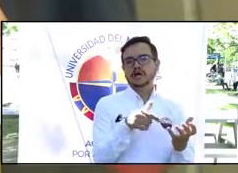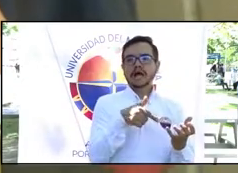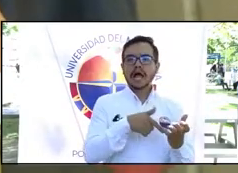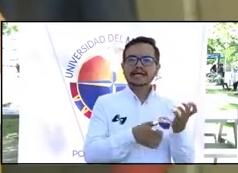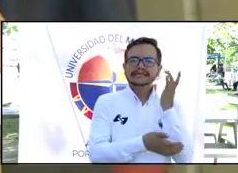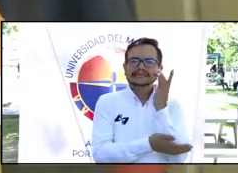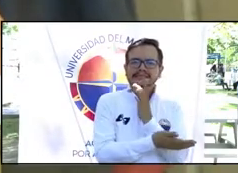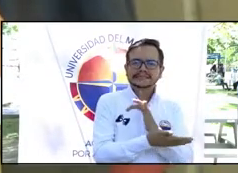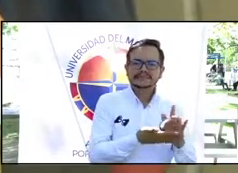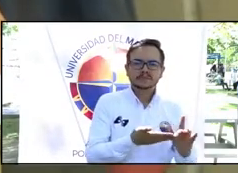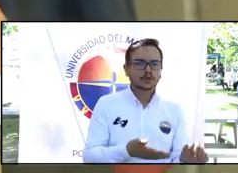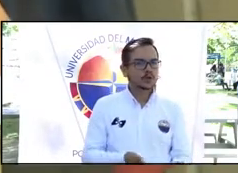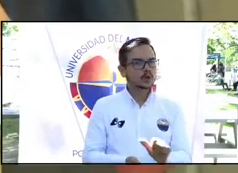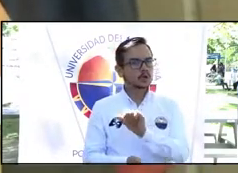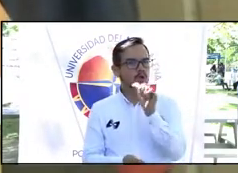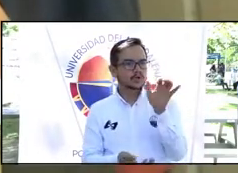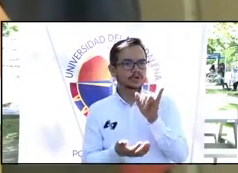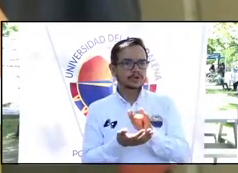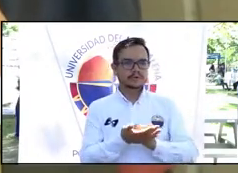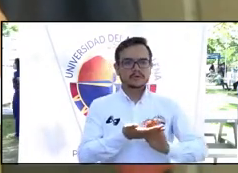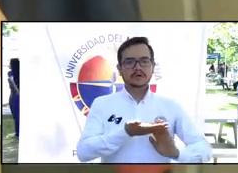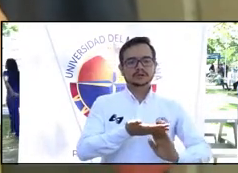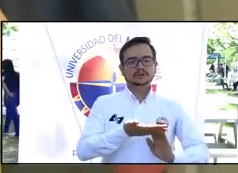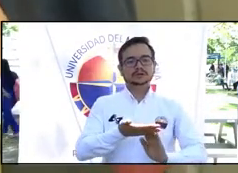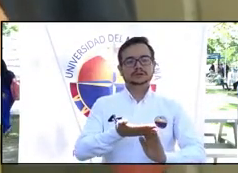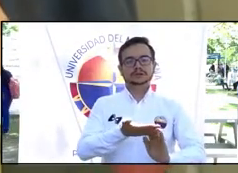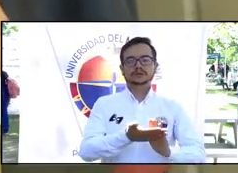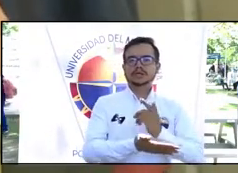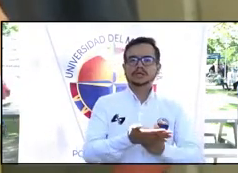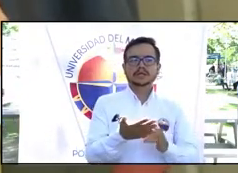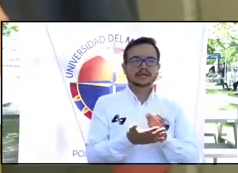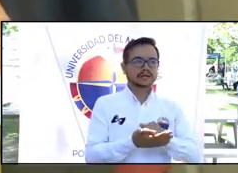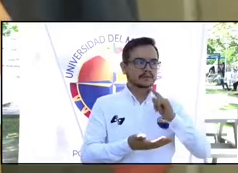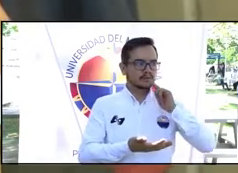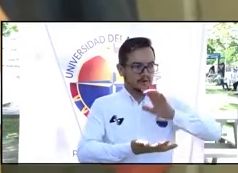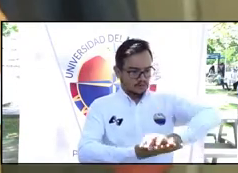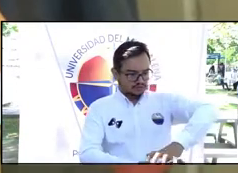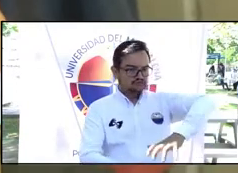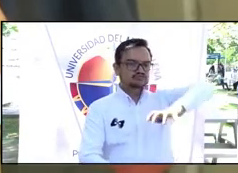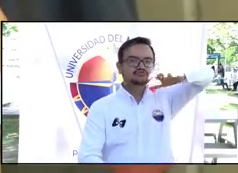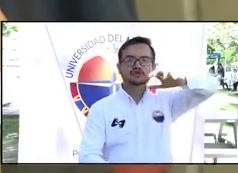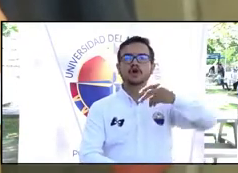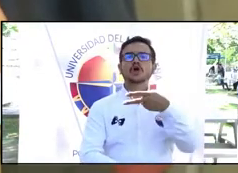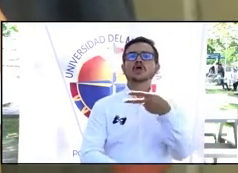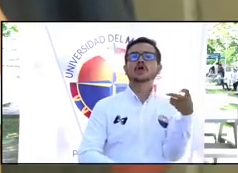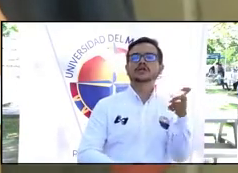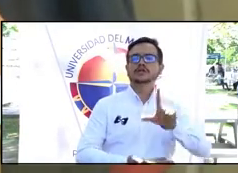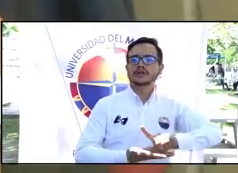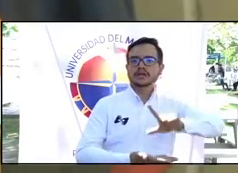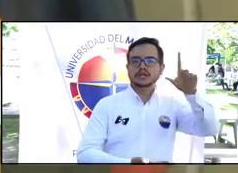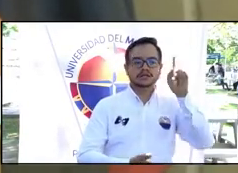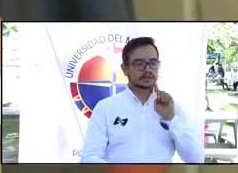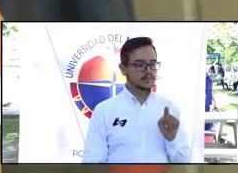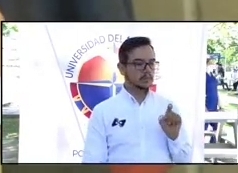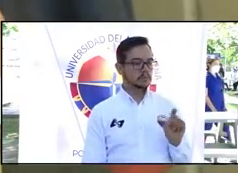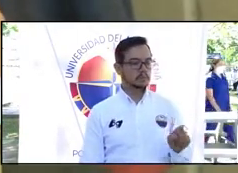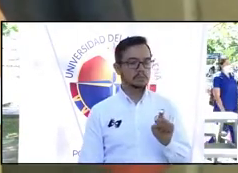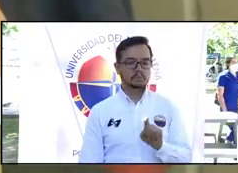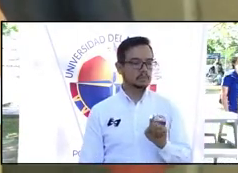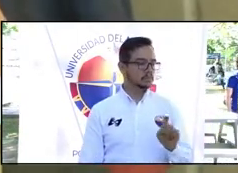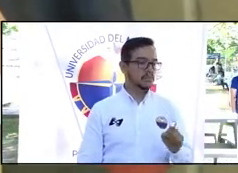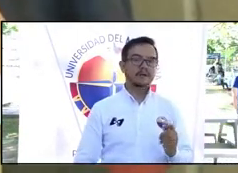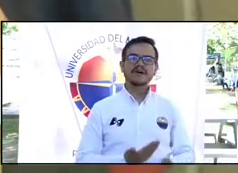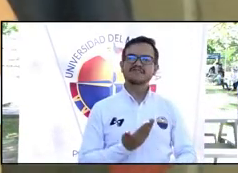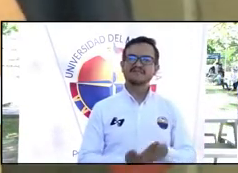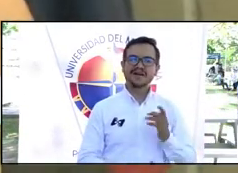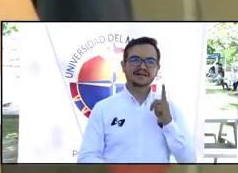tipo industriales con una capacidad de 200 litros de manera digital que nos permite realizar